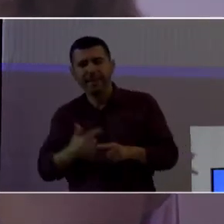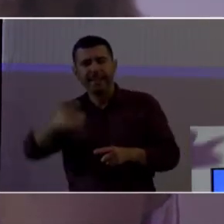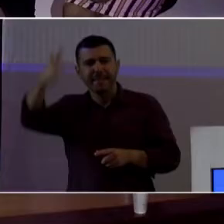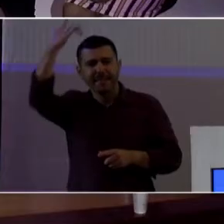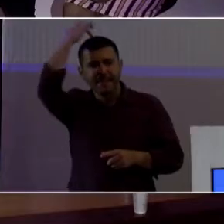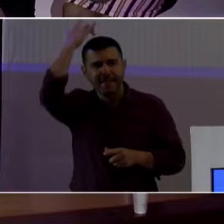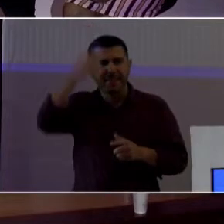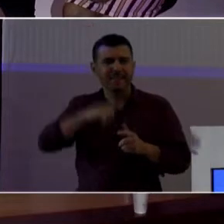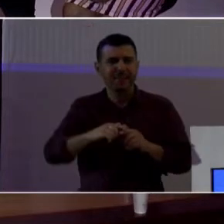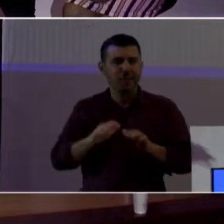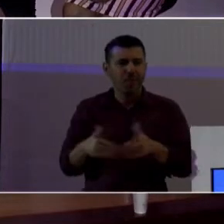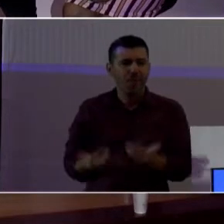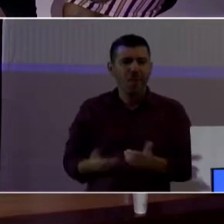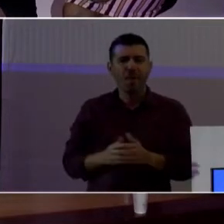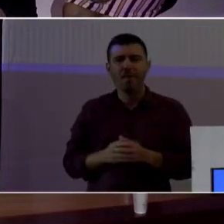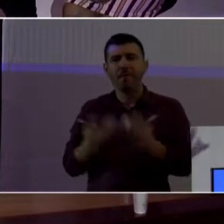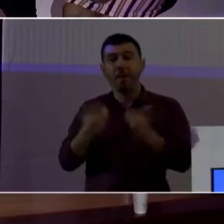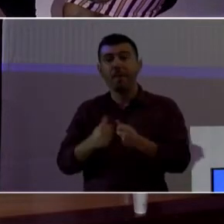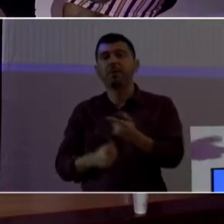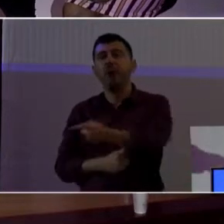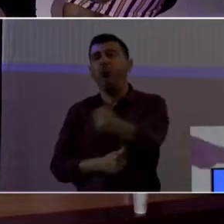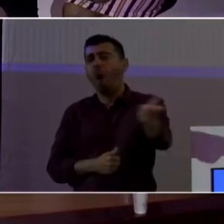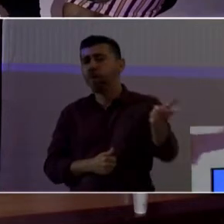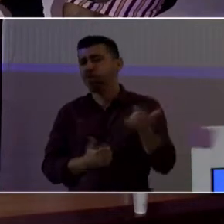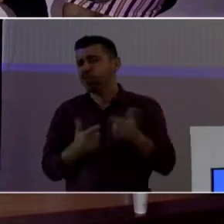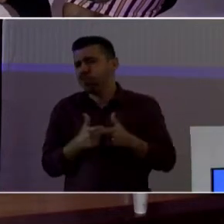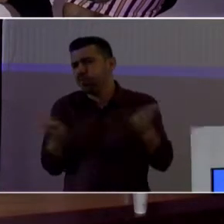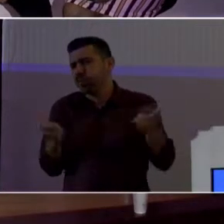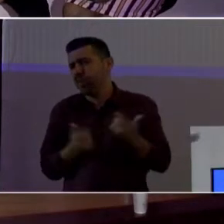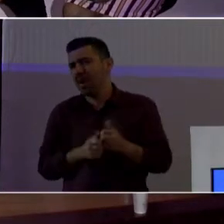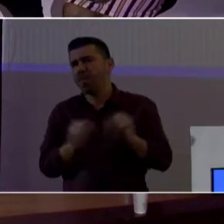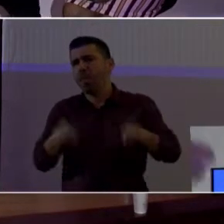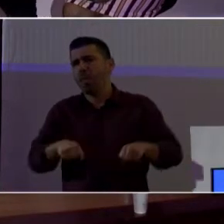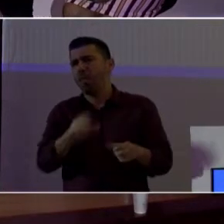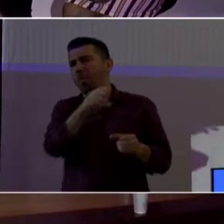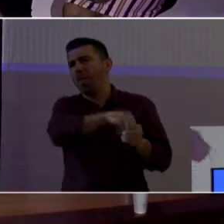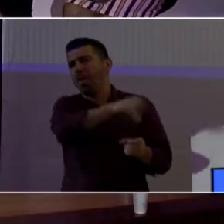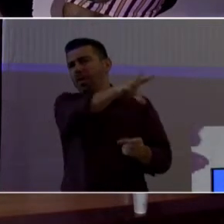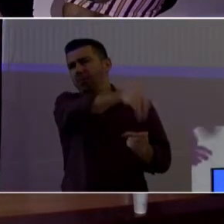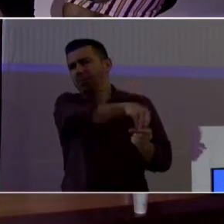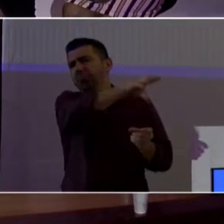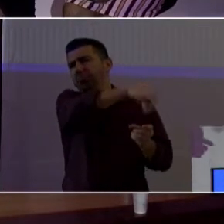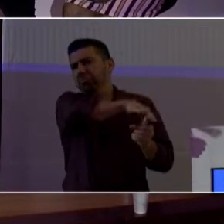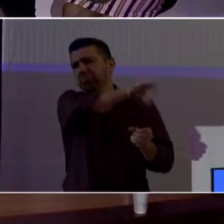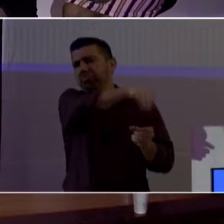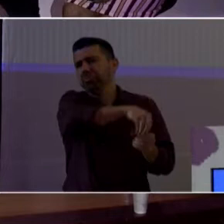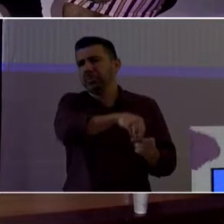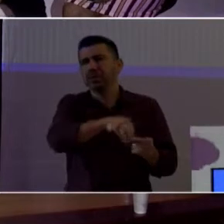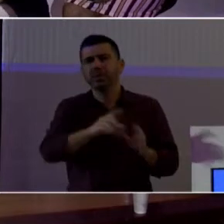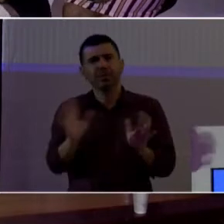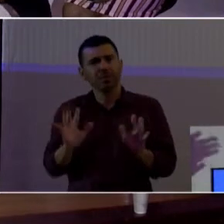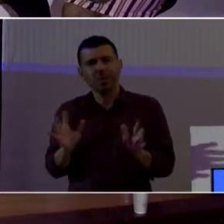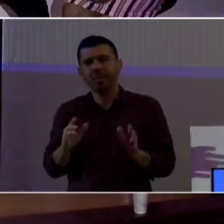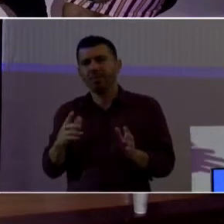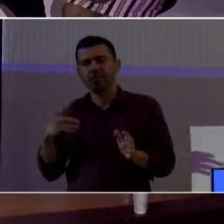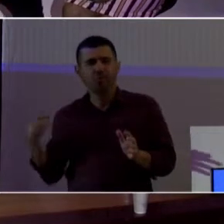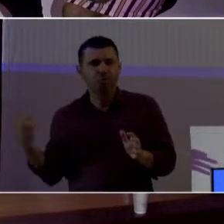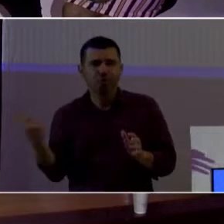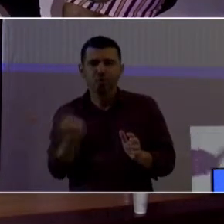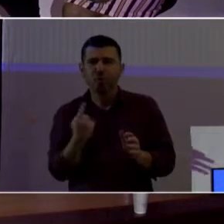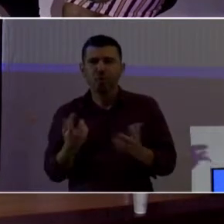hay empresas más grandes siempre que pueden hacer la tarea. No, la tarea nos toca hacerla a todas las compañías del